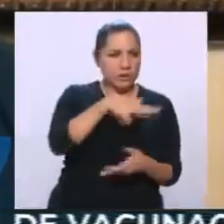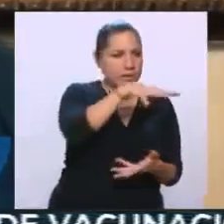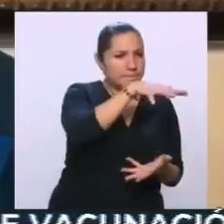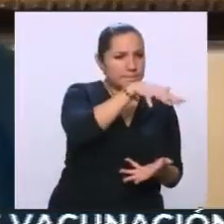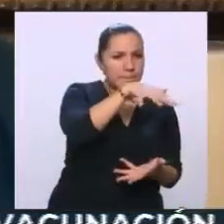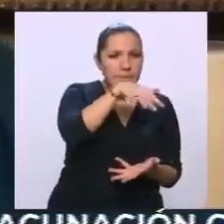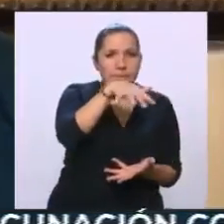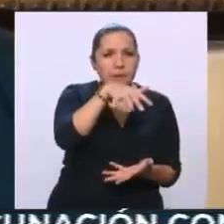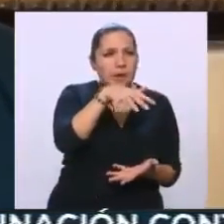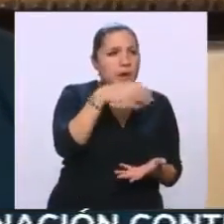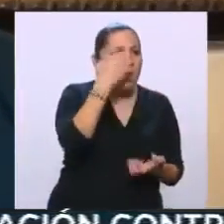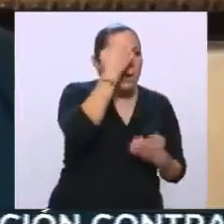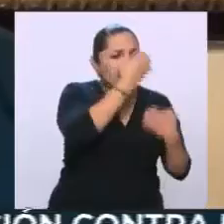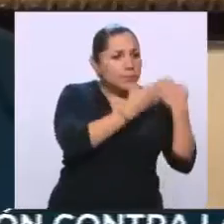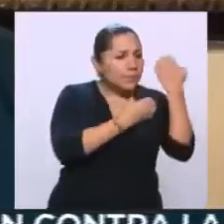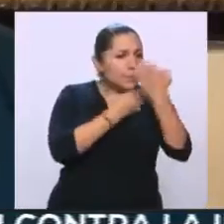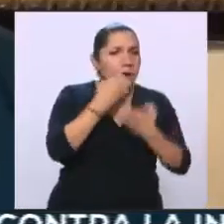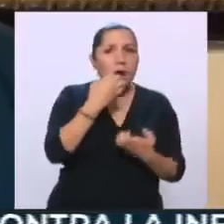0.1%, escuchen bien,